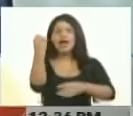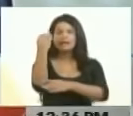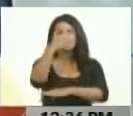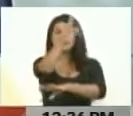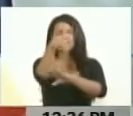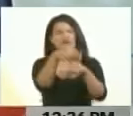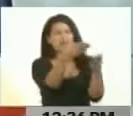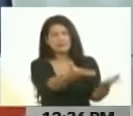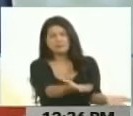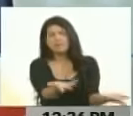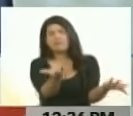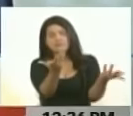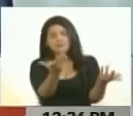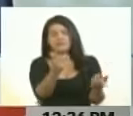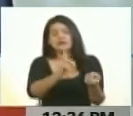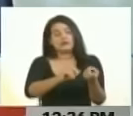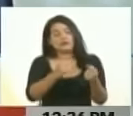Nacional